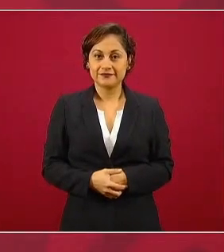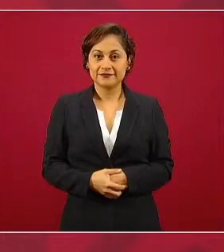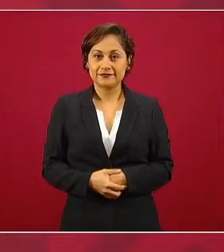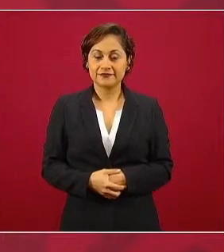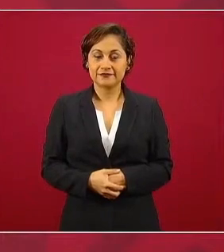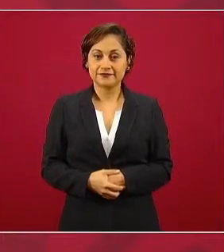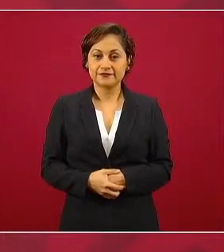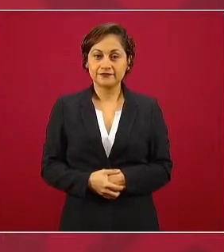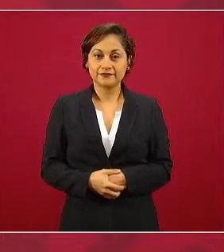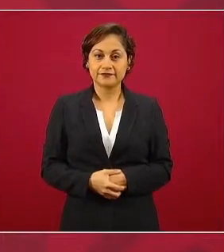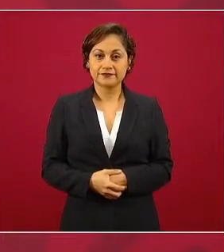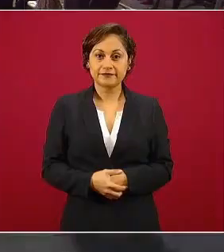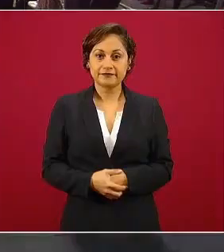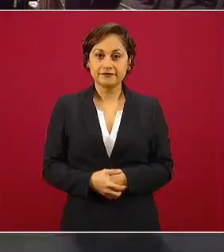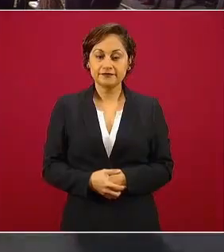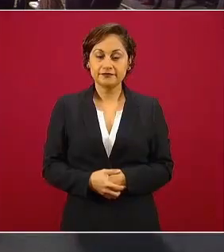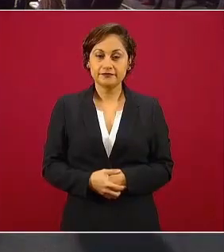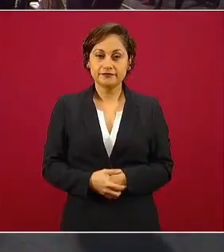Ahora